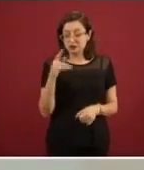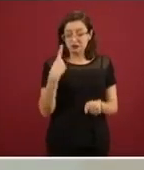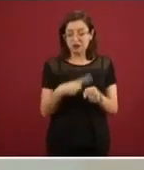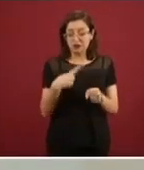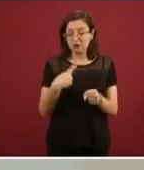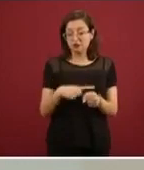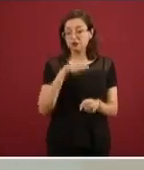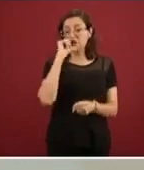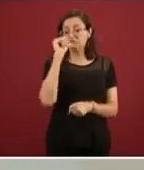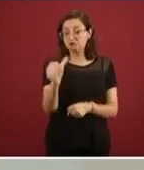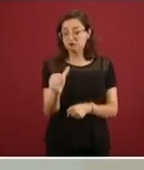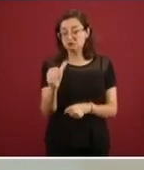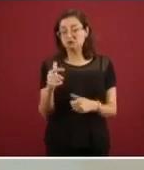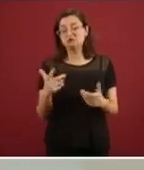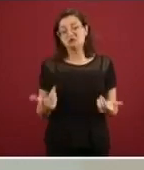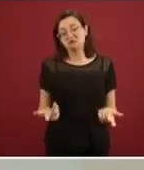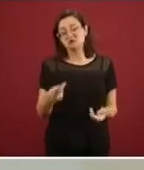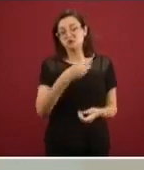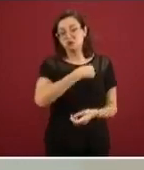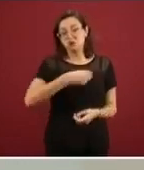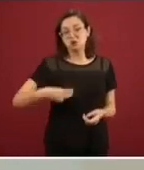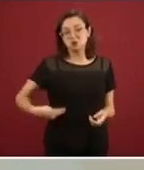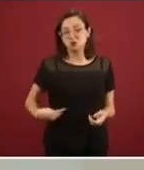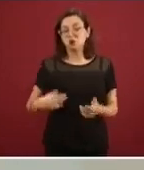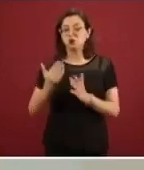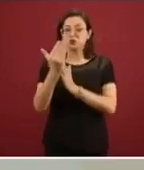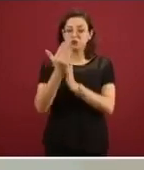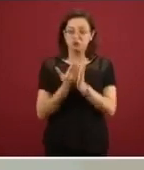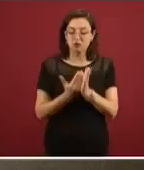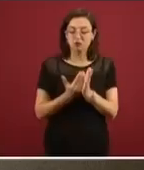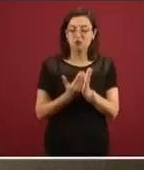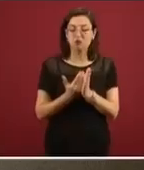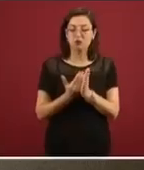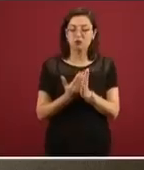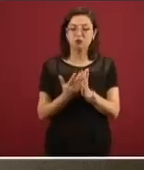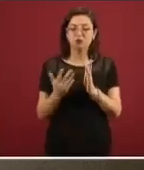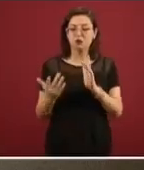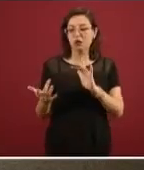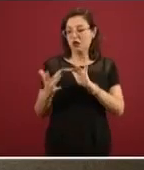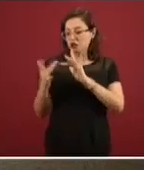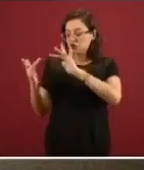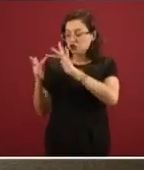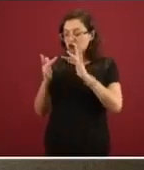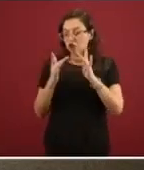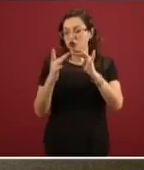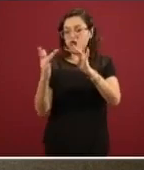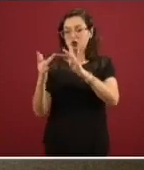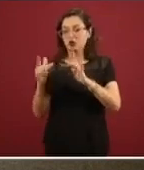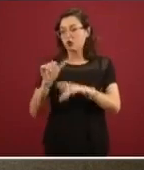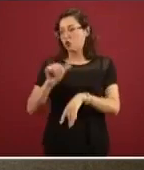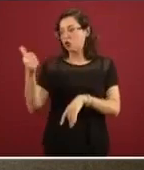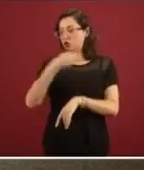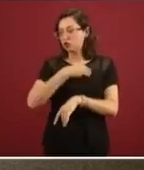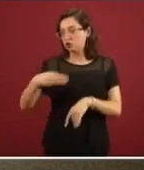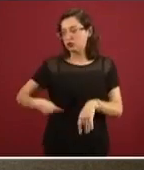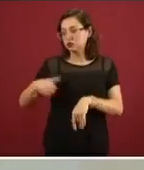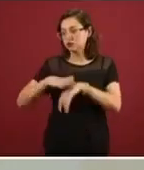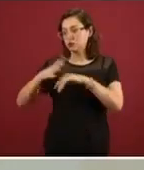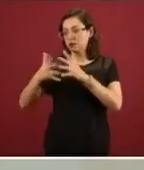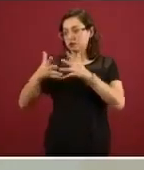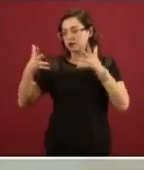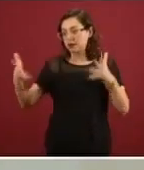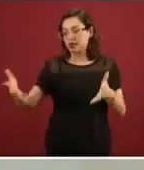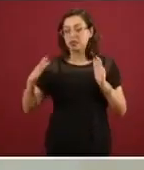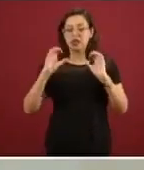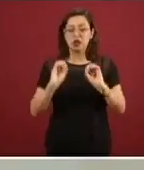son precisamente municipios que tienen menos conectividad con estos grandes municipios o en su